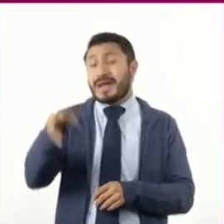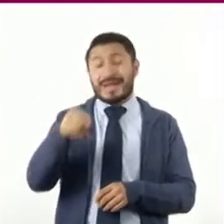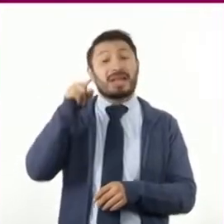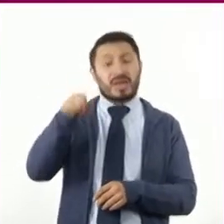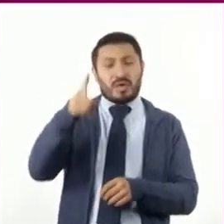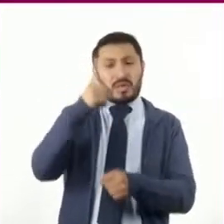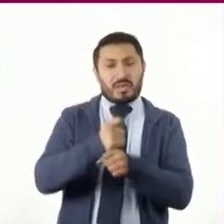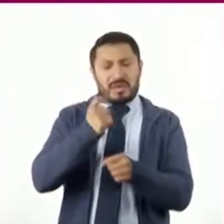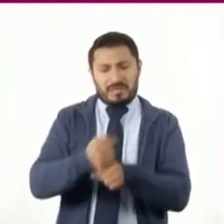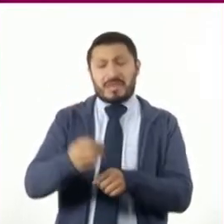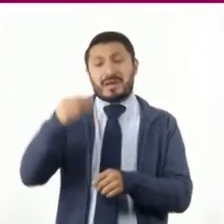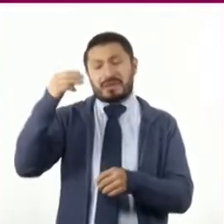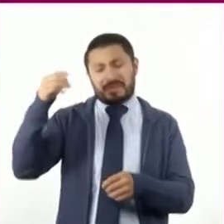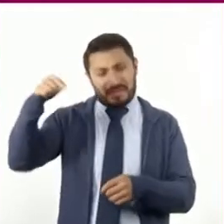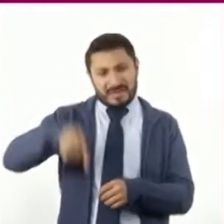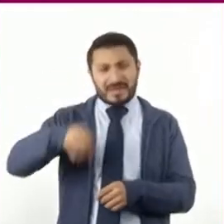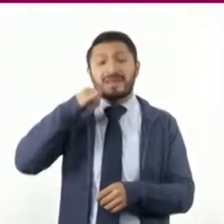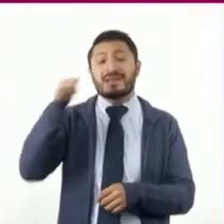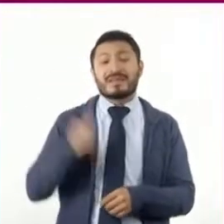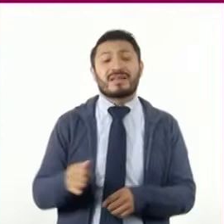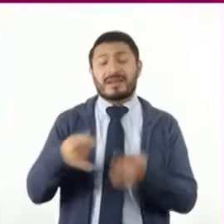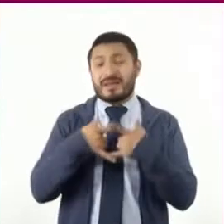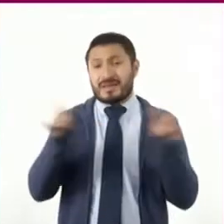abriéndole las puertas al régimen fascista.